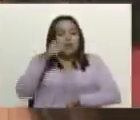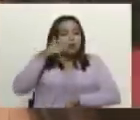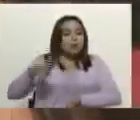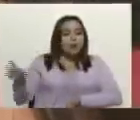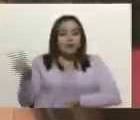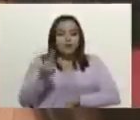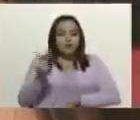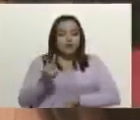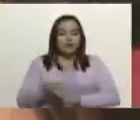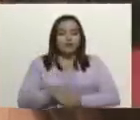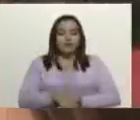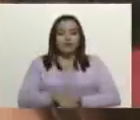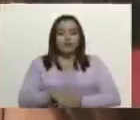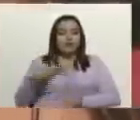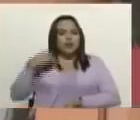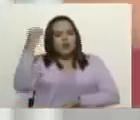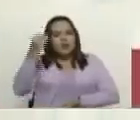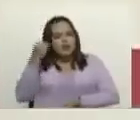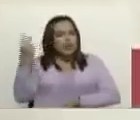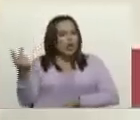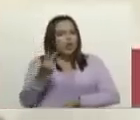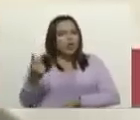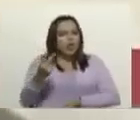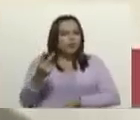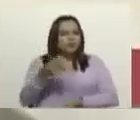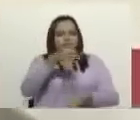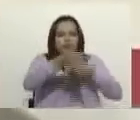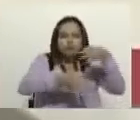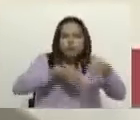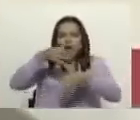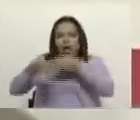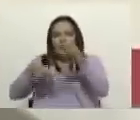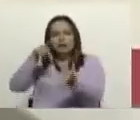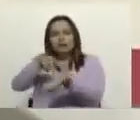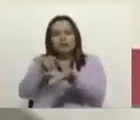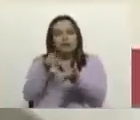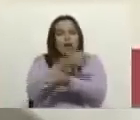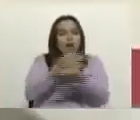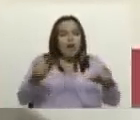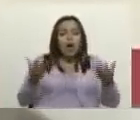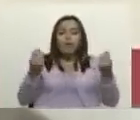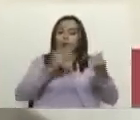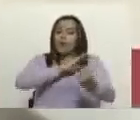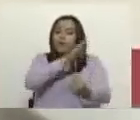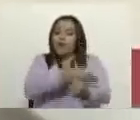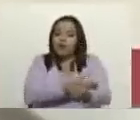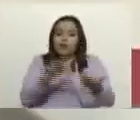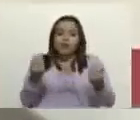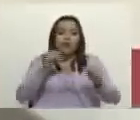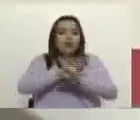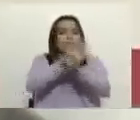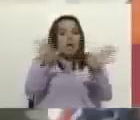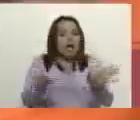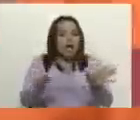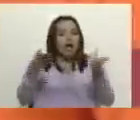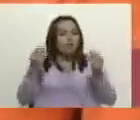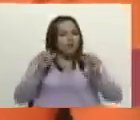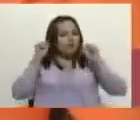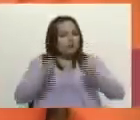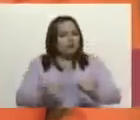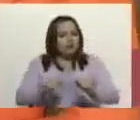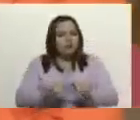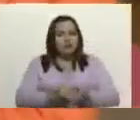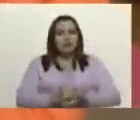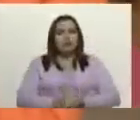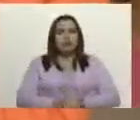venezolano. Yo creo que son dos discursos extraordinarios, muy fuertes, muy claros, muy definitivos,